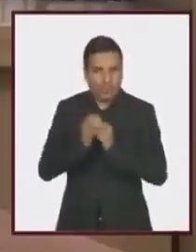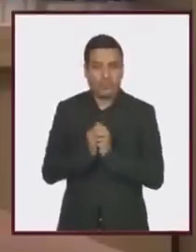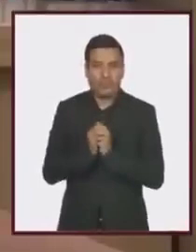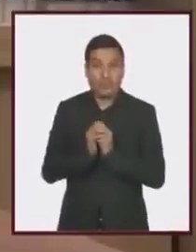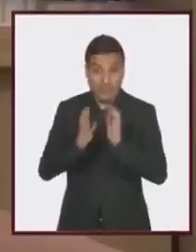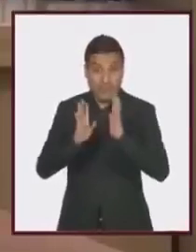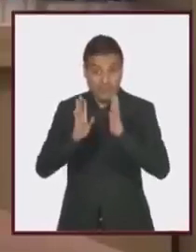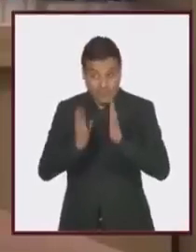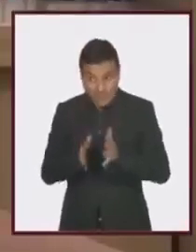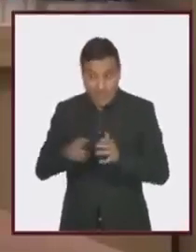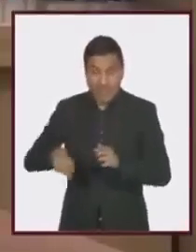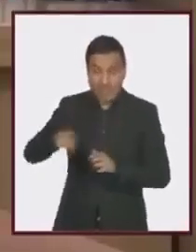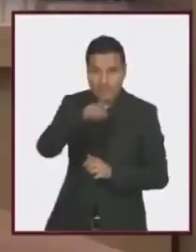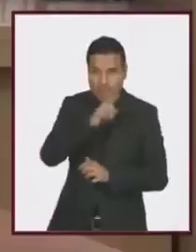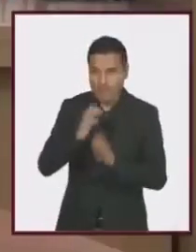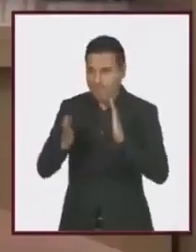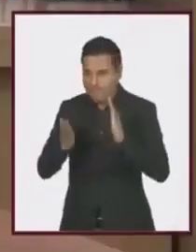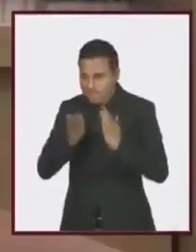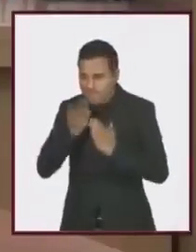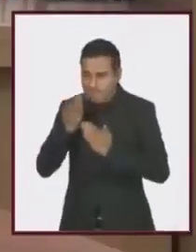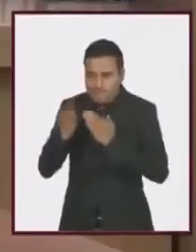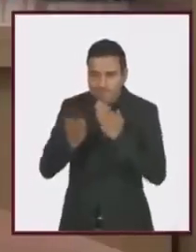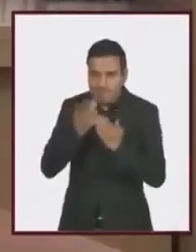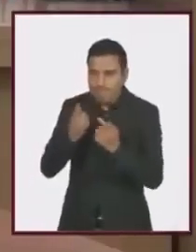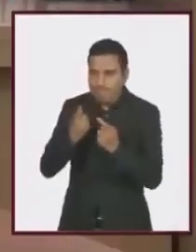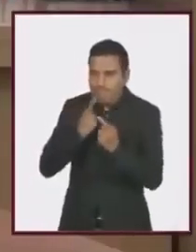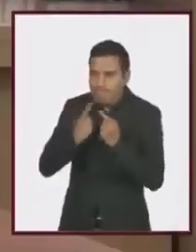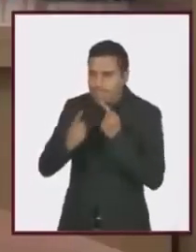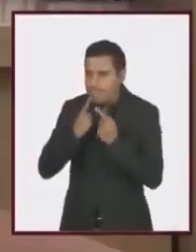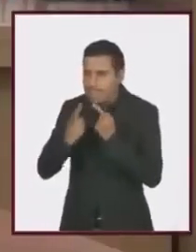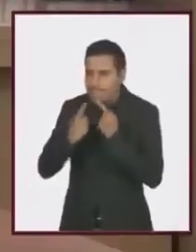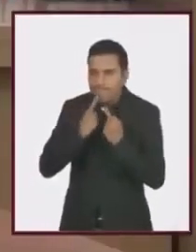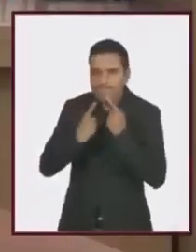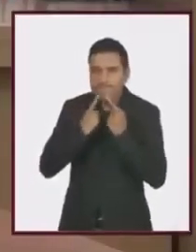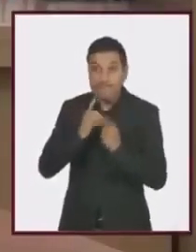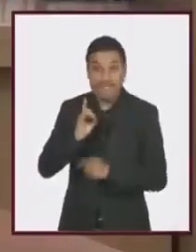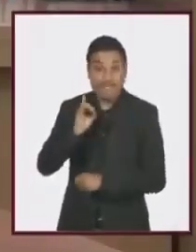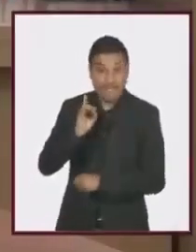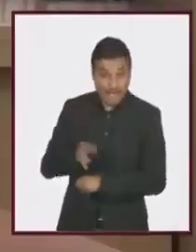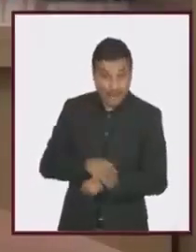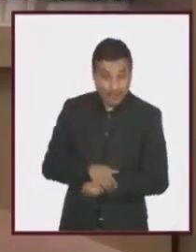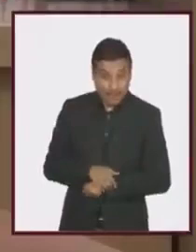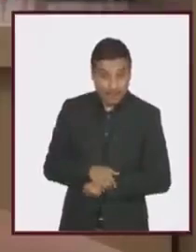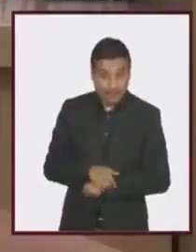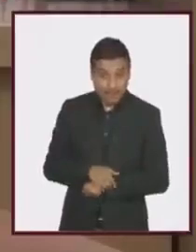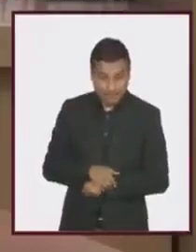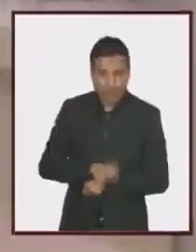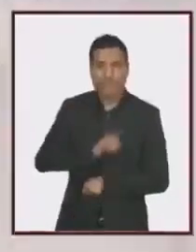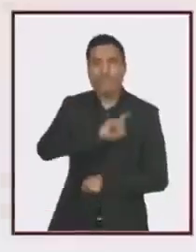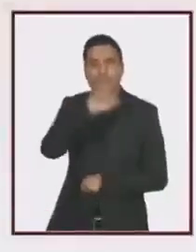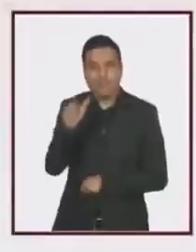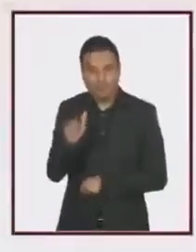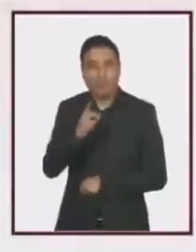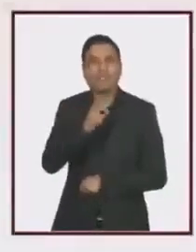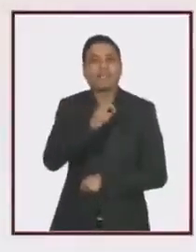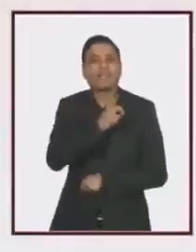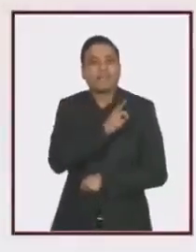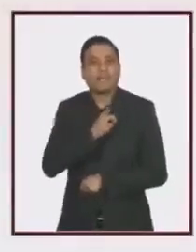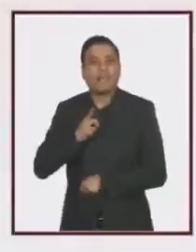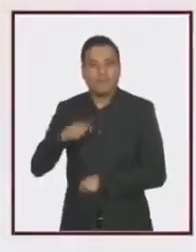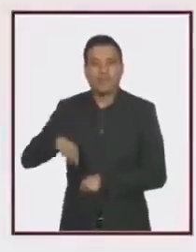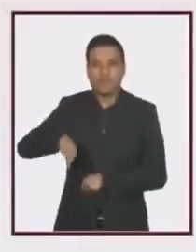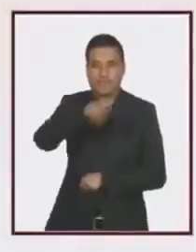programa sintético, también les estamos proponiendo que hagan un diagnóstico de cuáles son